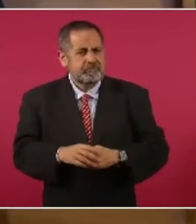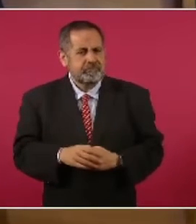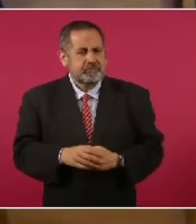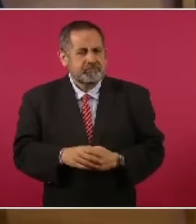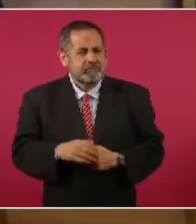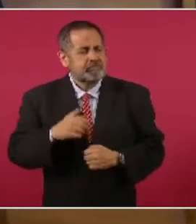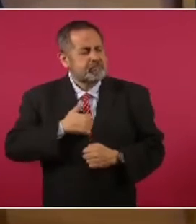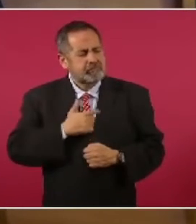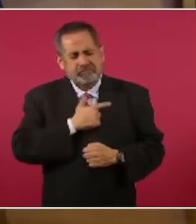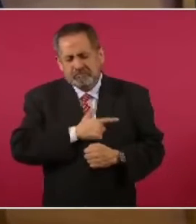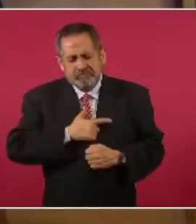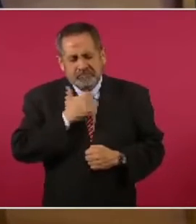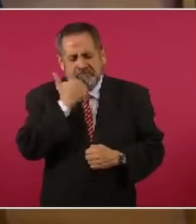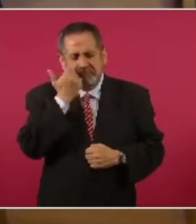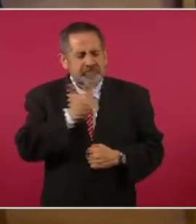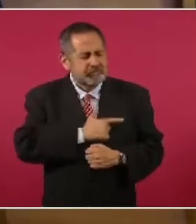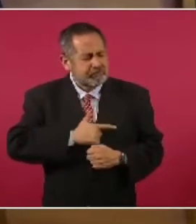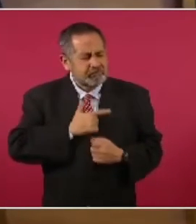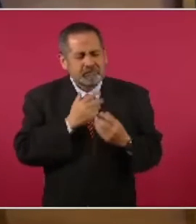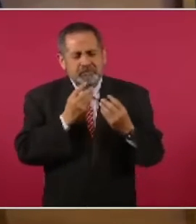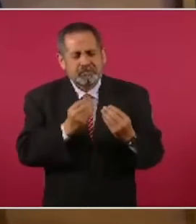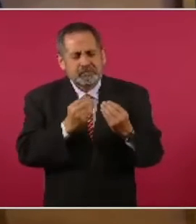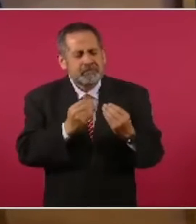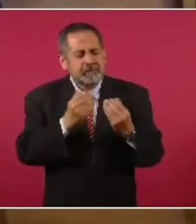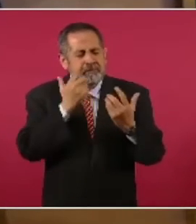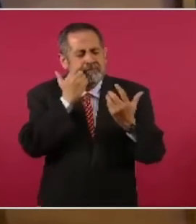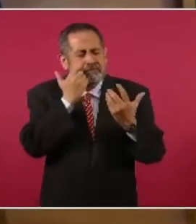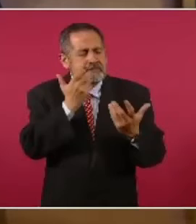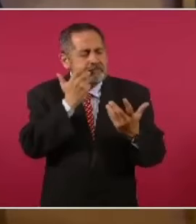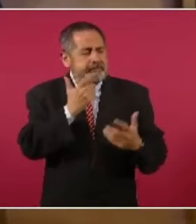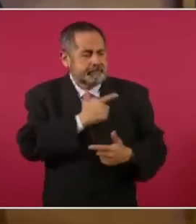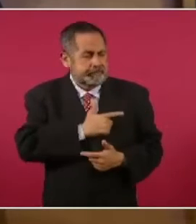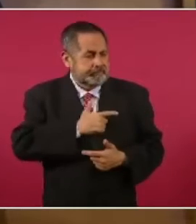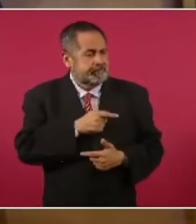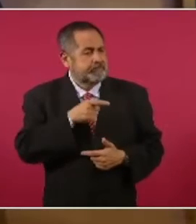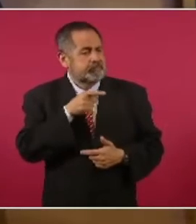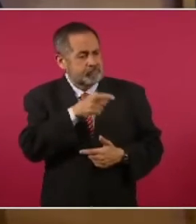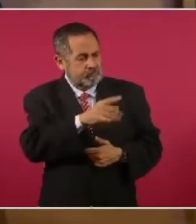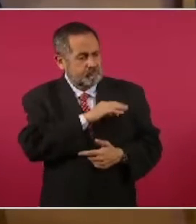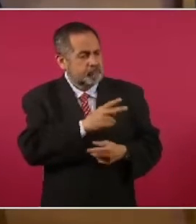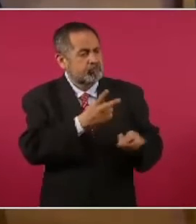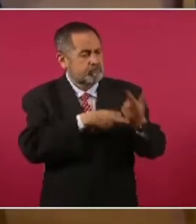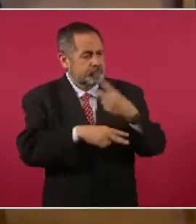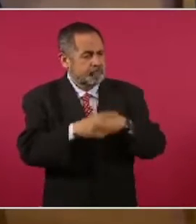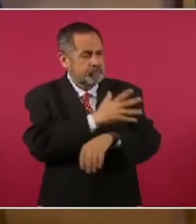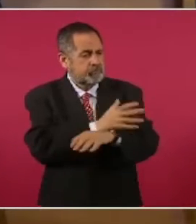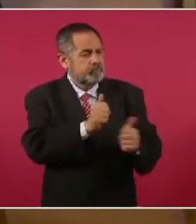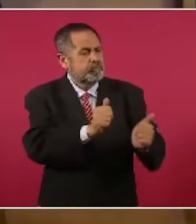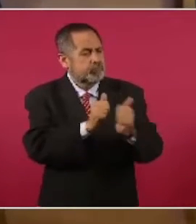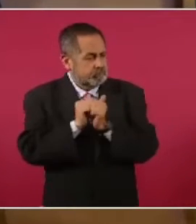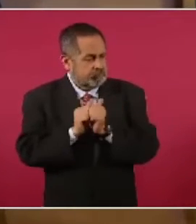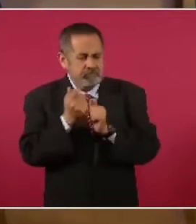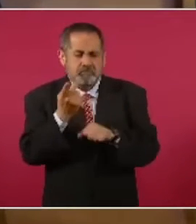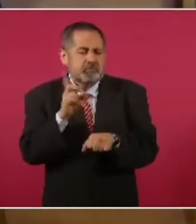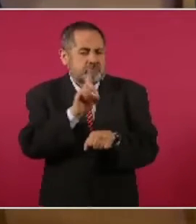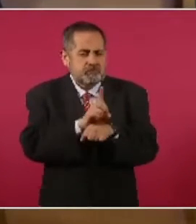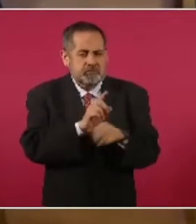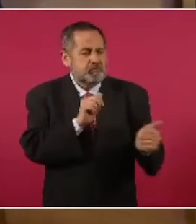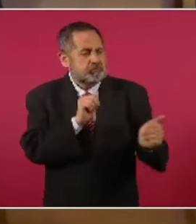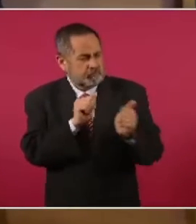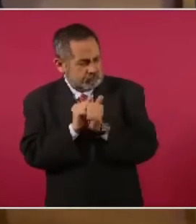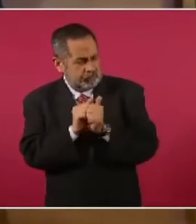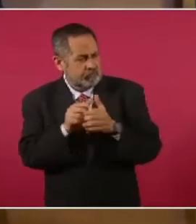Me gustaría muchísimo, mucho, que nos acompañaras un día.